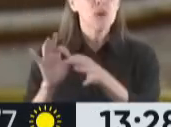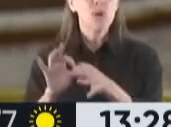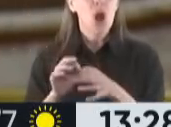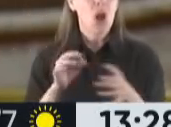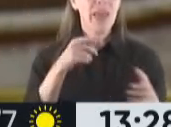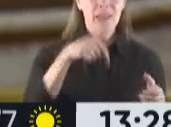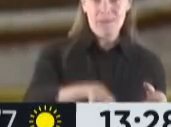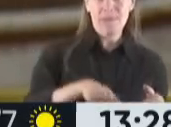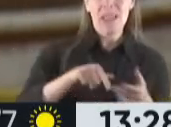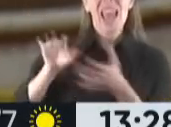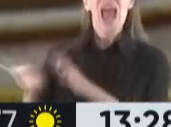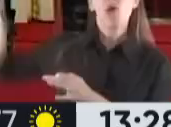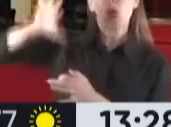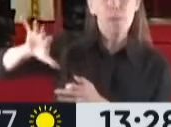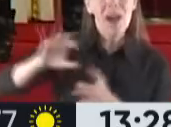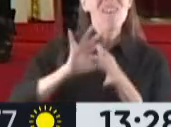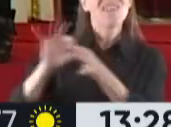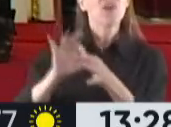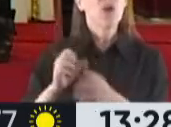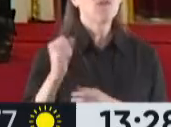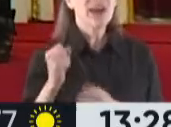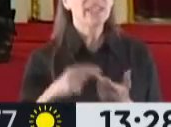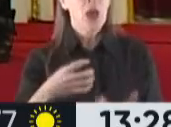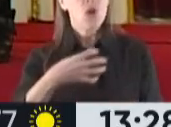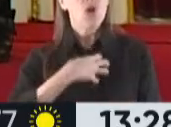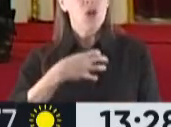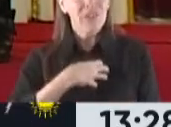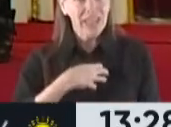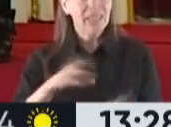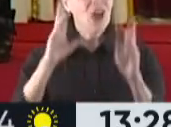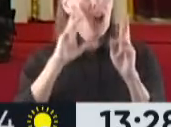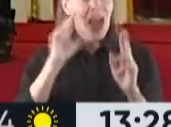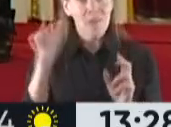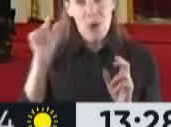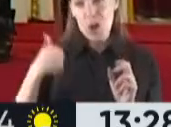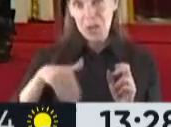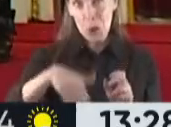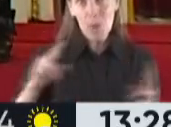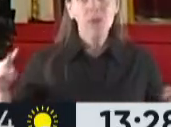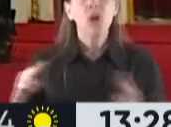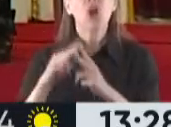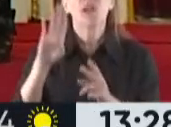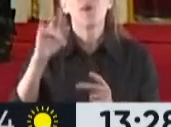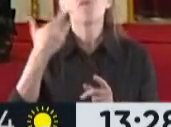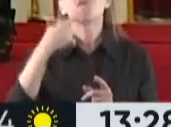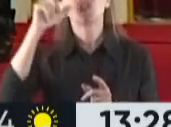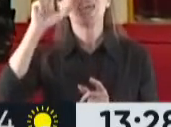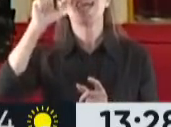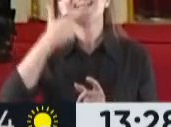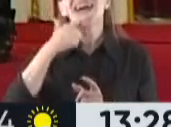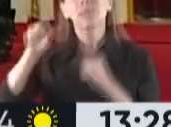confianza, fuerte y sólida y espero que nos veamos dentro de muy poquito en Bruselas, como muy tarde en la cumbre